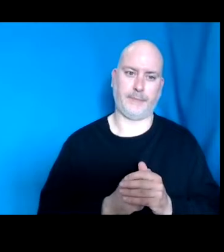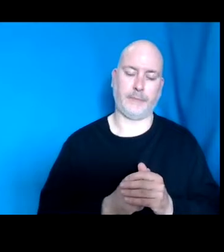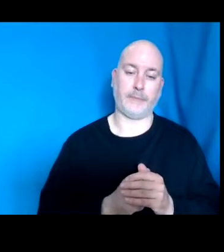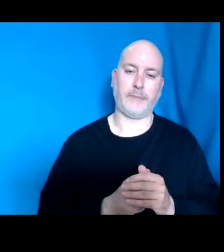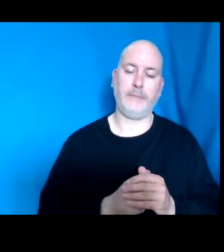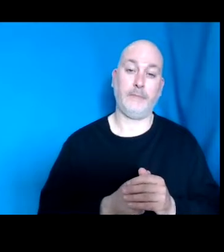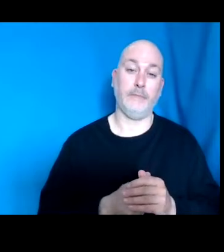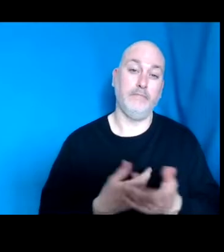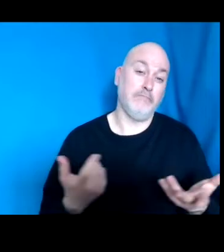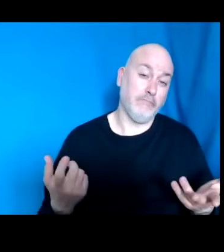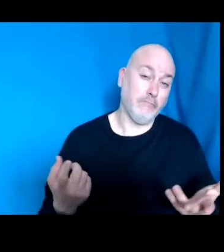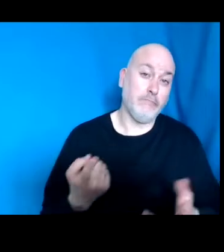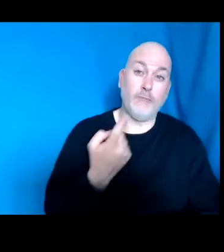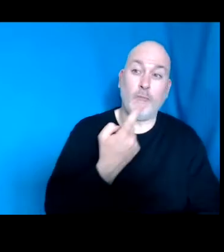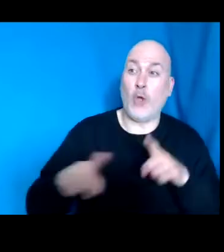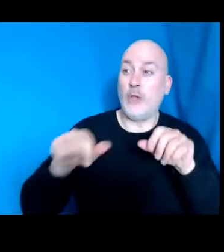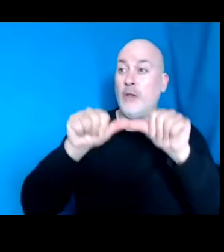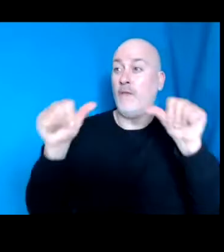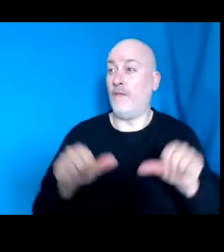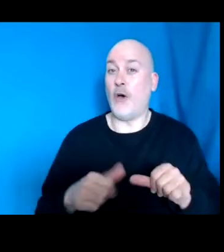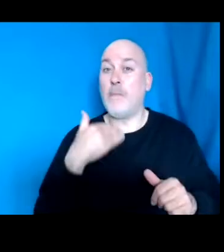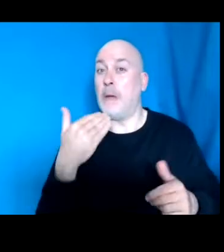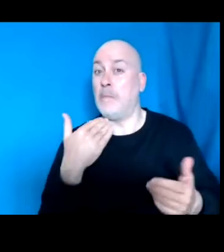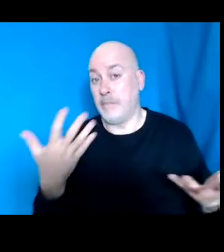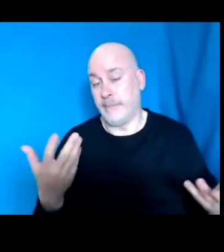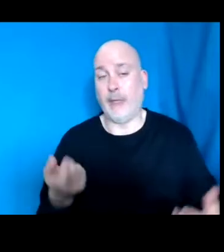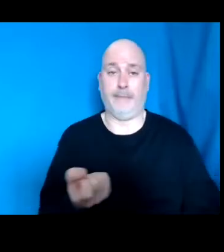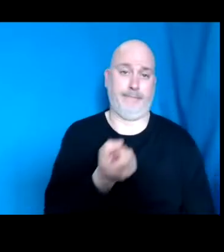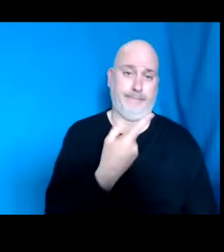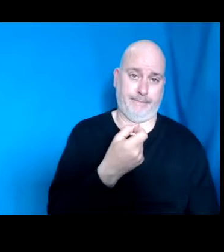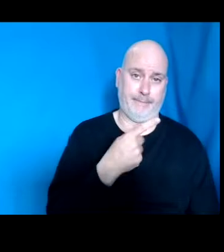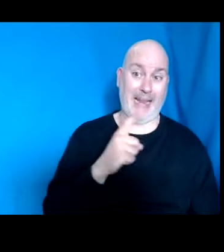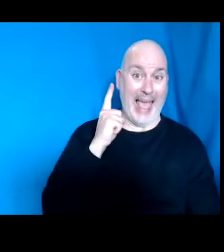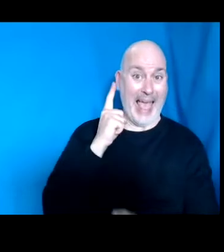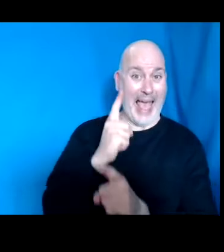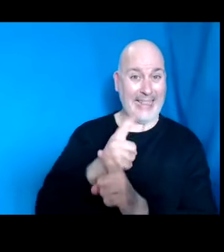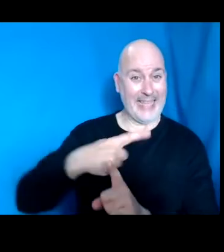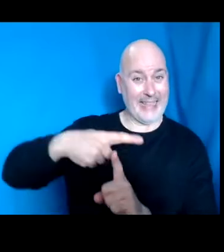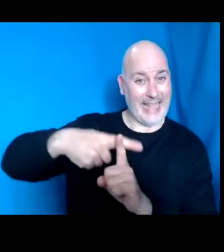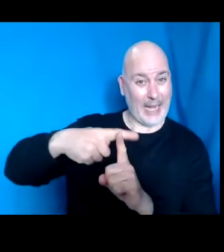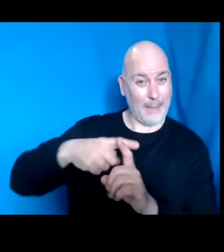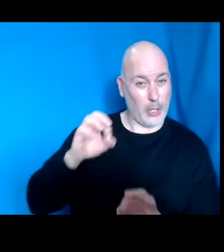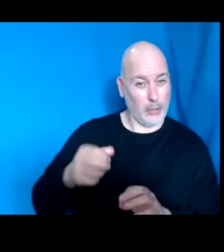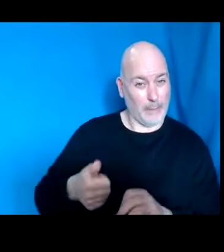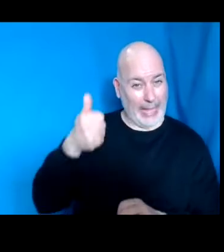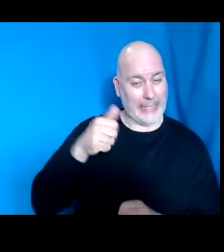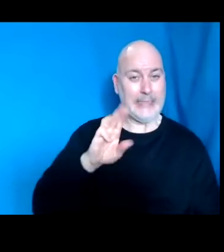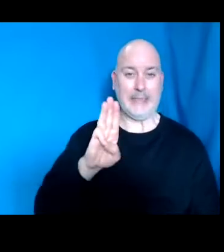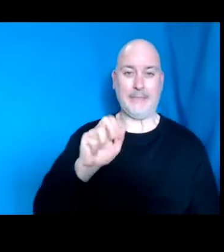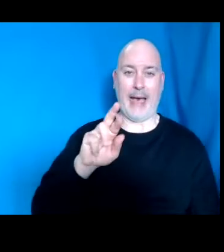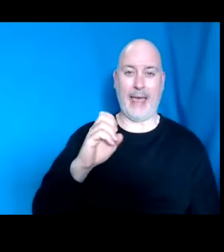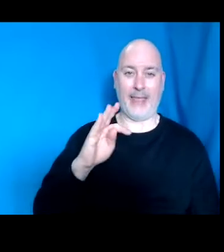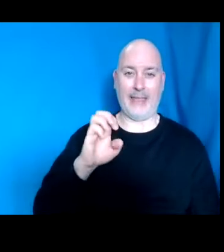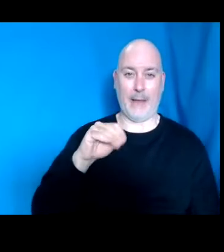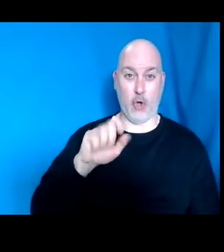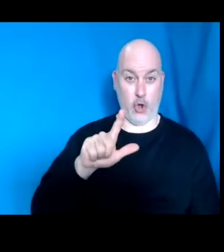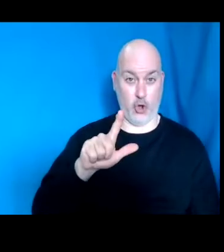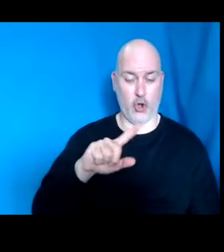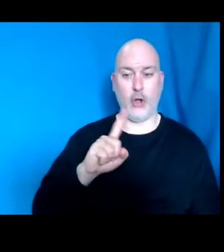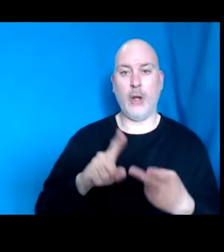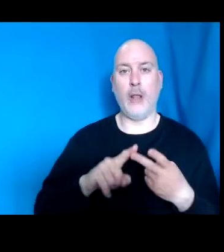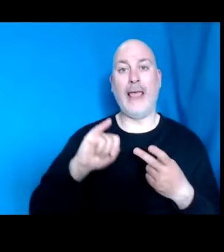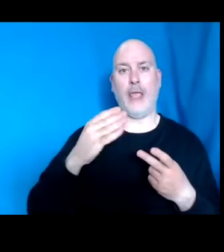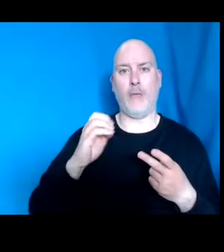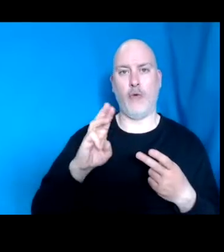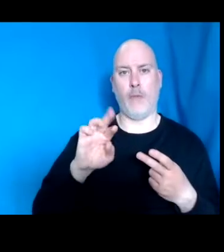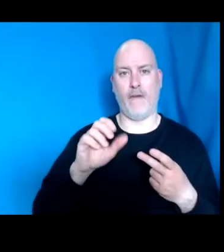Otras medidas, los fármacos. Ya sabéis que los antitérmicos más utilizados son el paracetamol y el ibuprofeno.